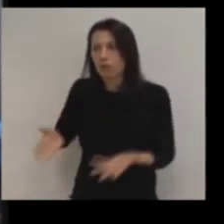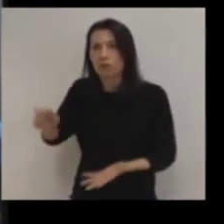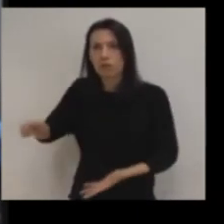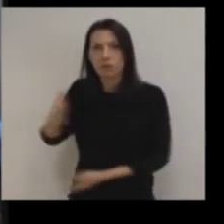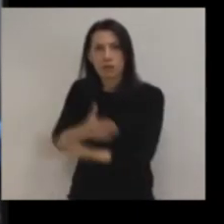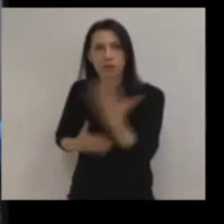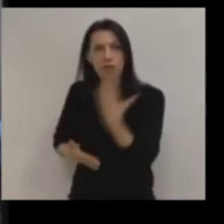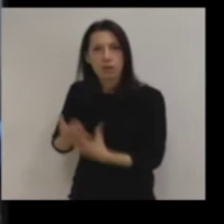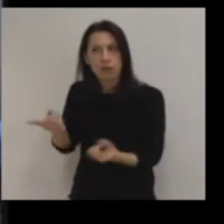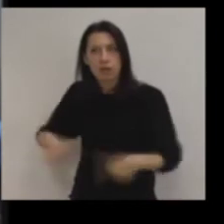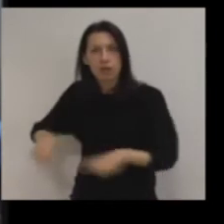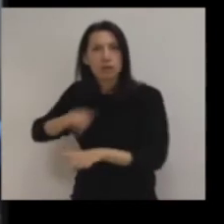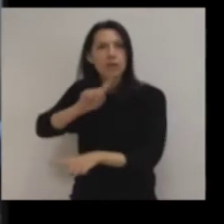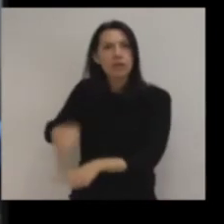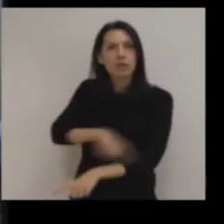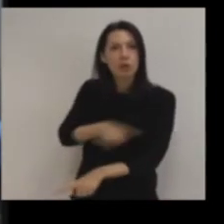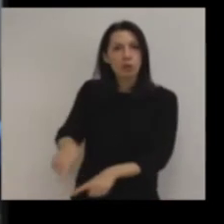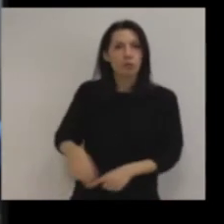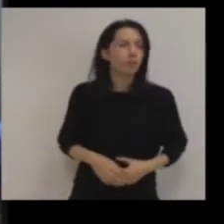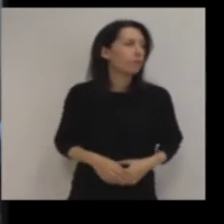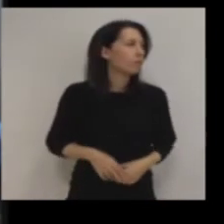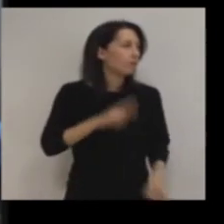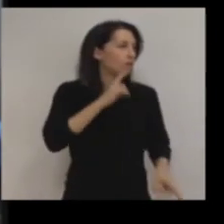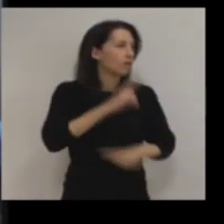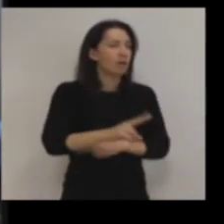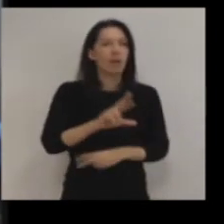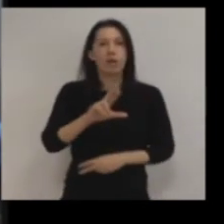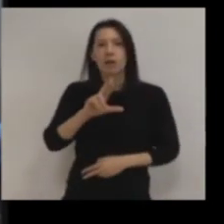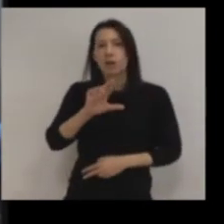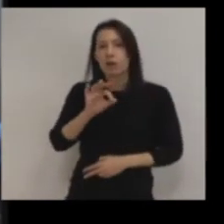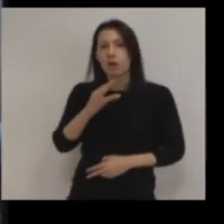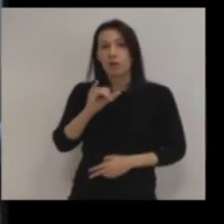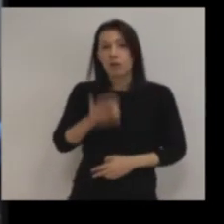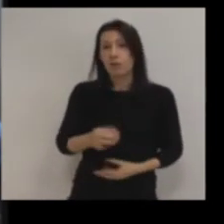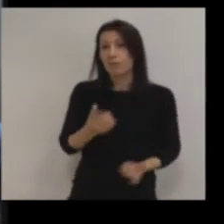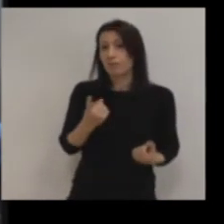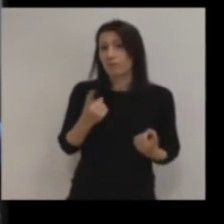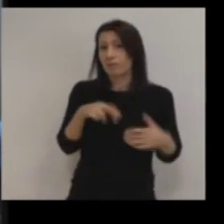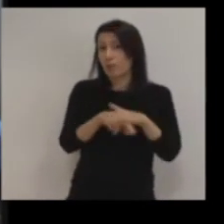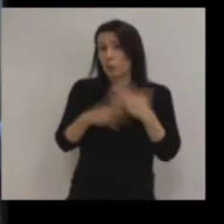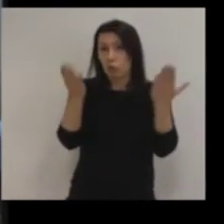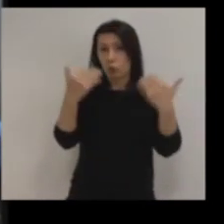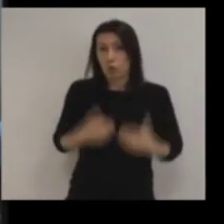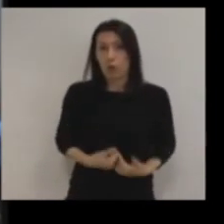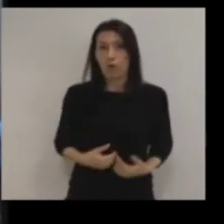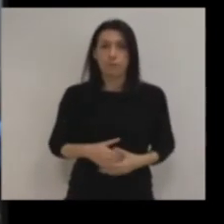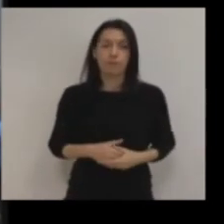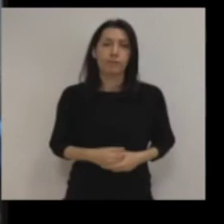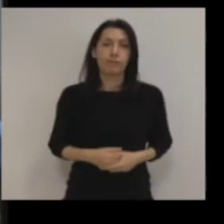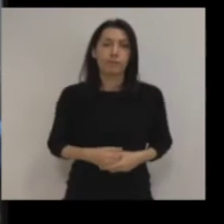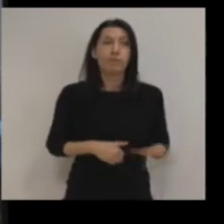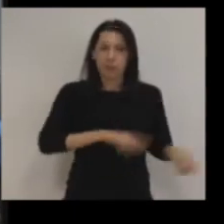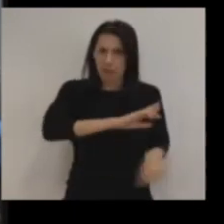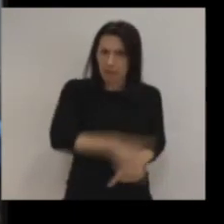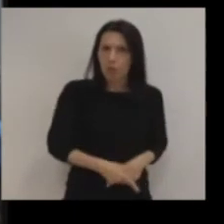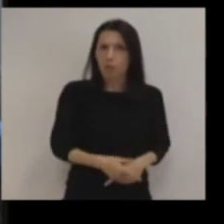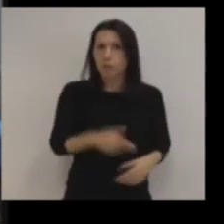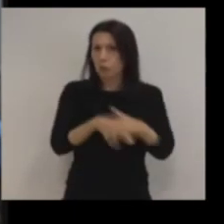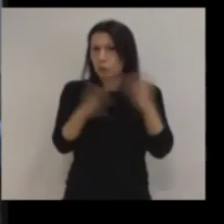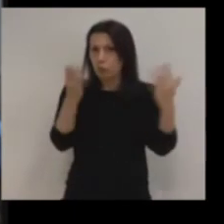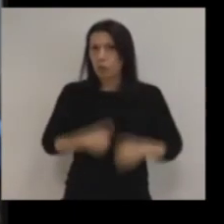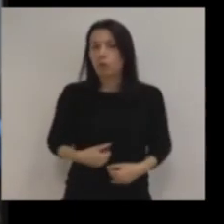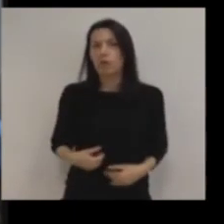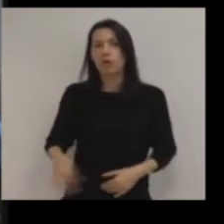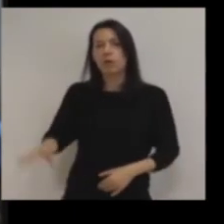puede... Es un problema de falta de recursos, fundamentalmente. No, pero es que Nosotros Tiene toda la razón. En